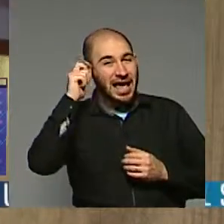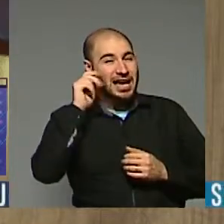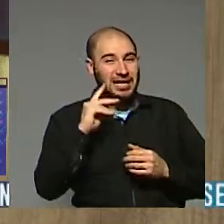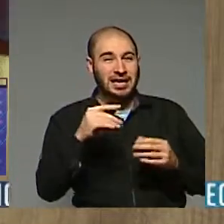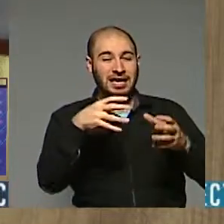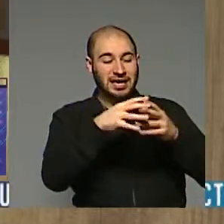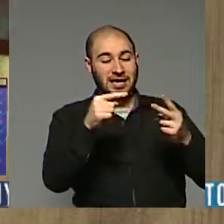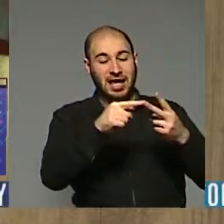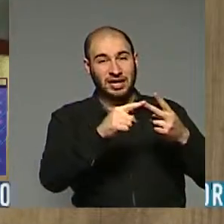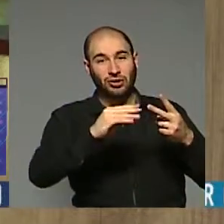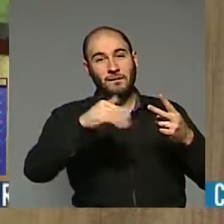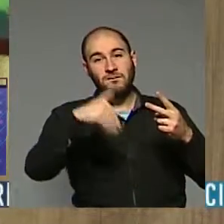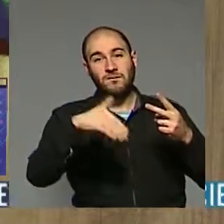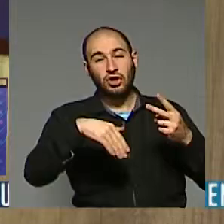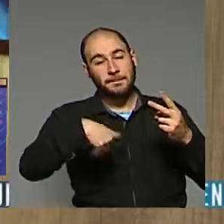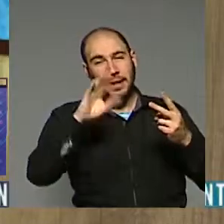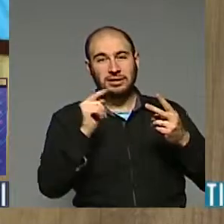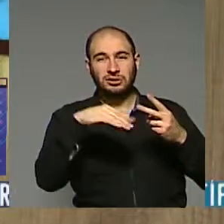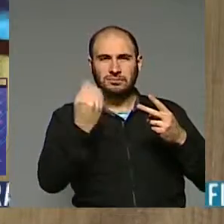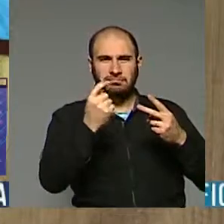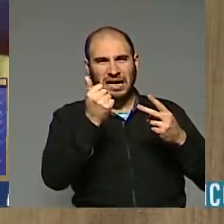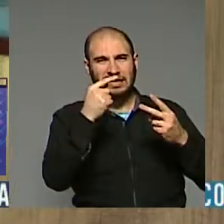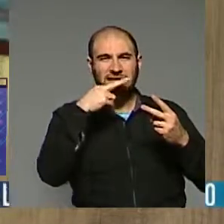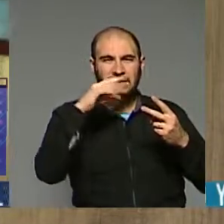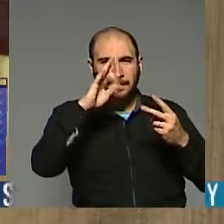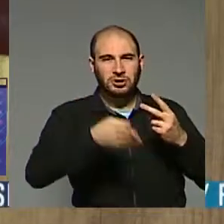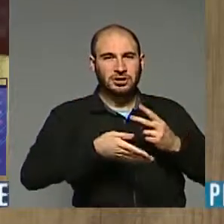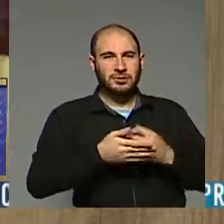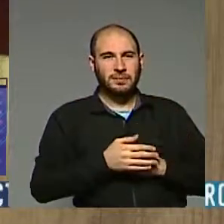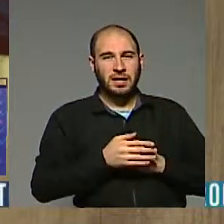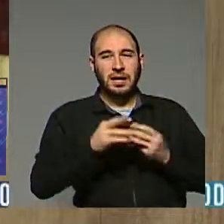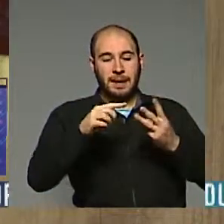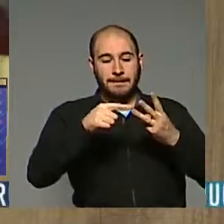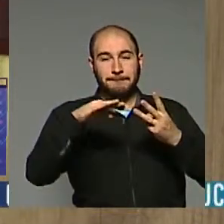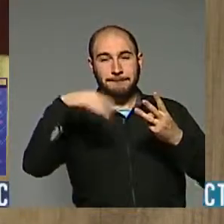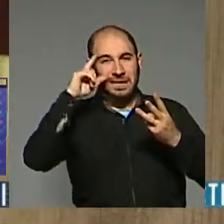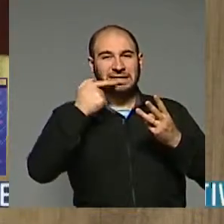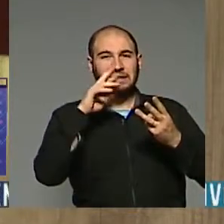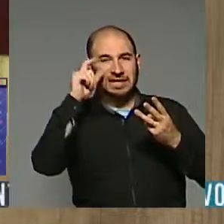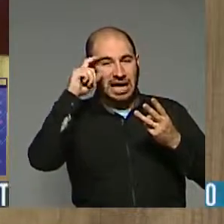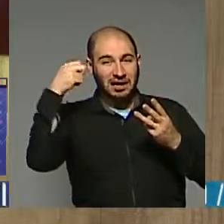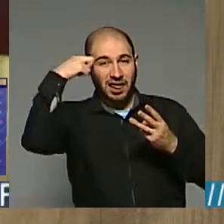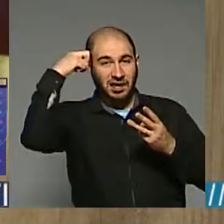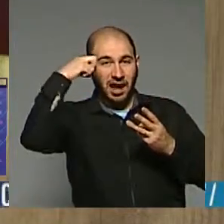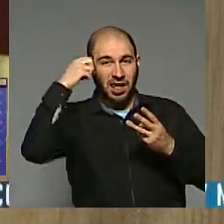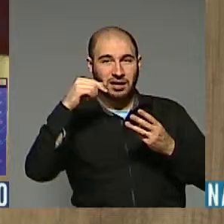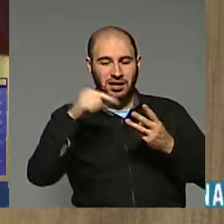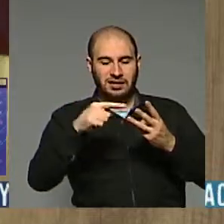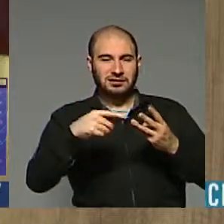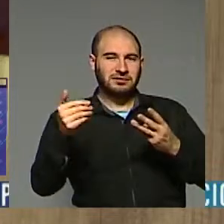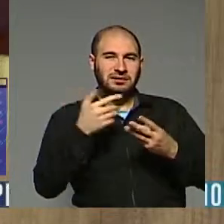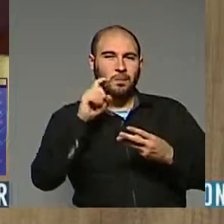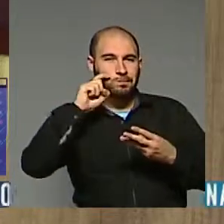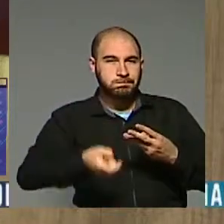candidato que más votos sacó, obtuvo cerca del 17% y Ramón Mestre, uno de los radicales díscolos